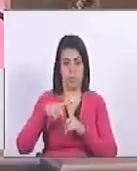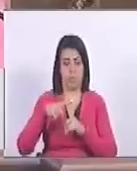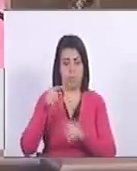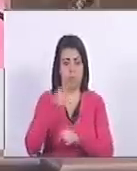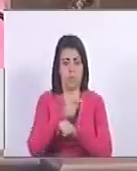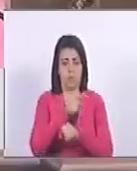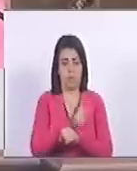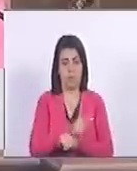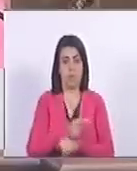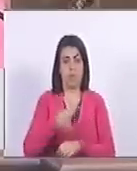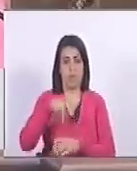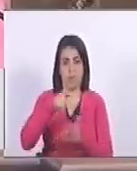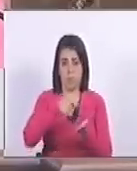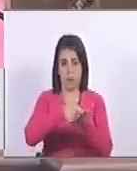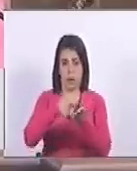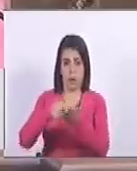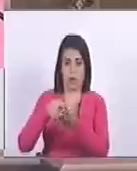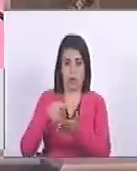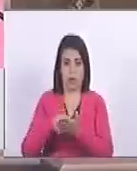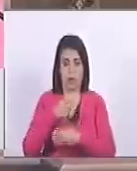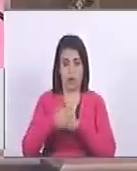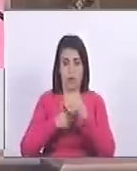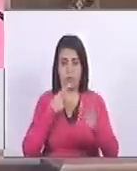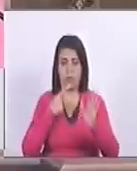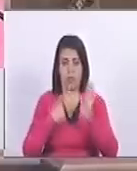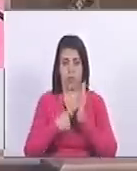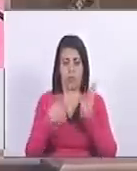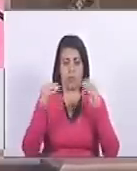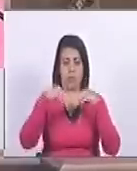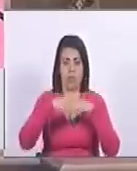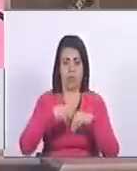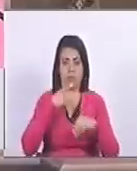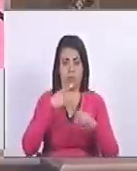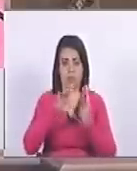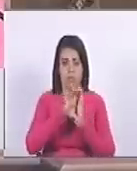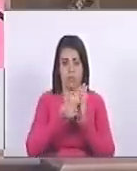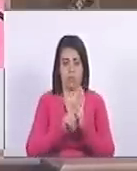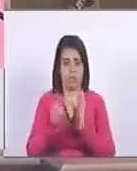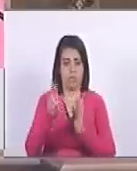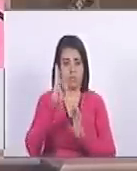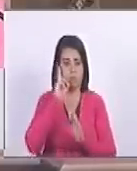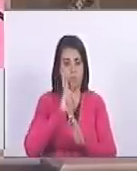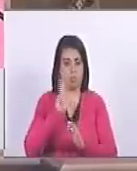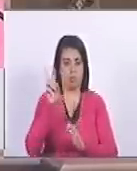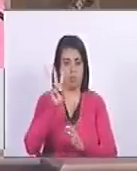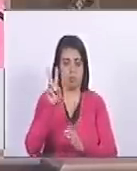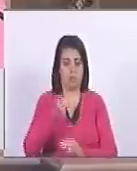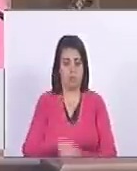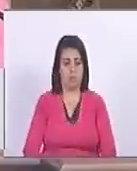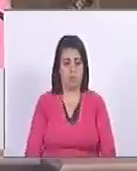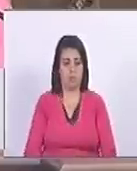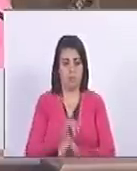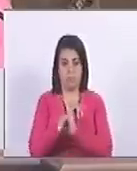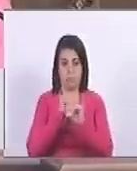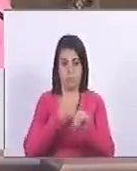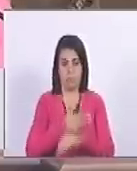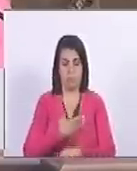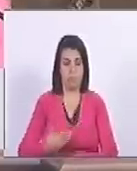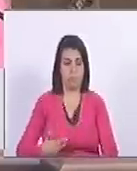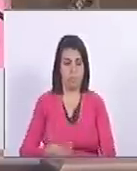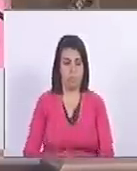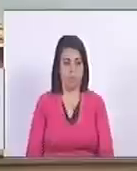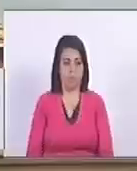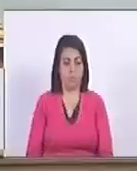impositivos y alícuotas aplicables, de conformidad con lo establecido en la Constitución de la República Bolivariana de Venezuela. Y todo, señor